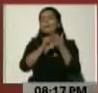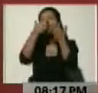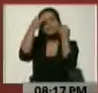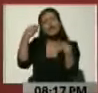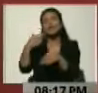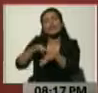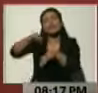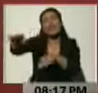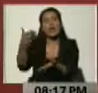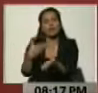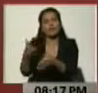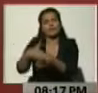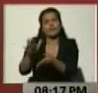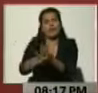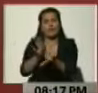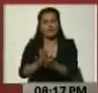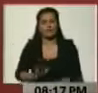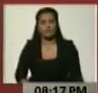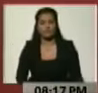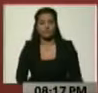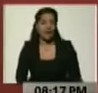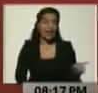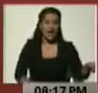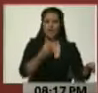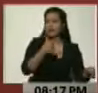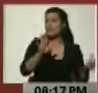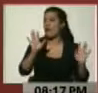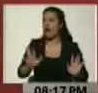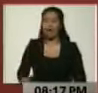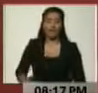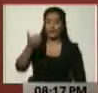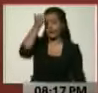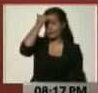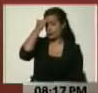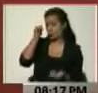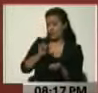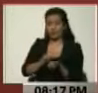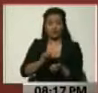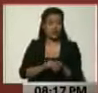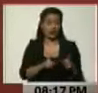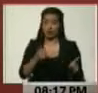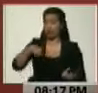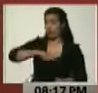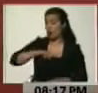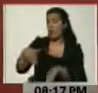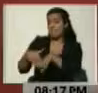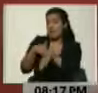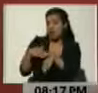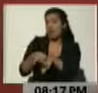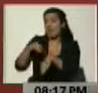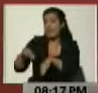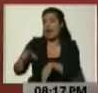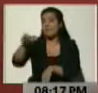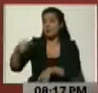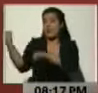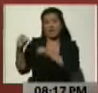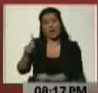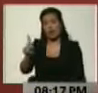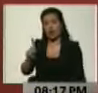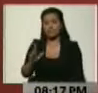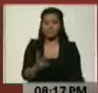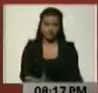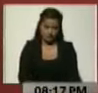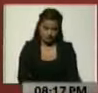Ahí están diciendo que nosotros estamos amnistiando asesinos. Mire, compadre, la ley